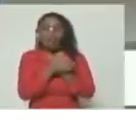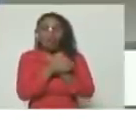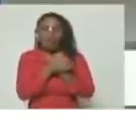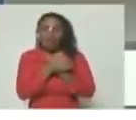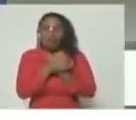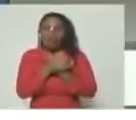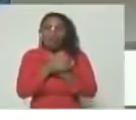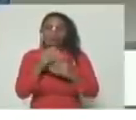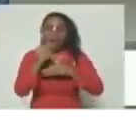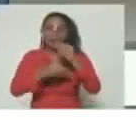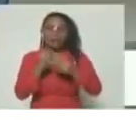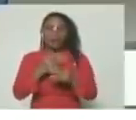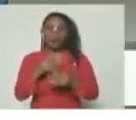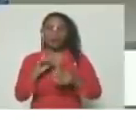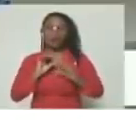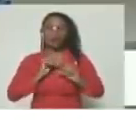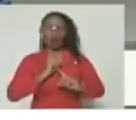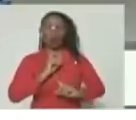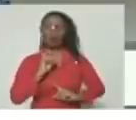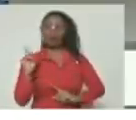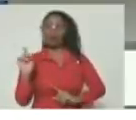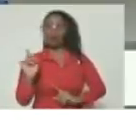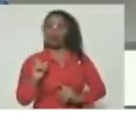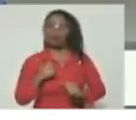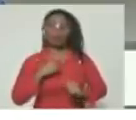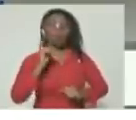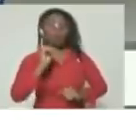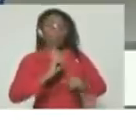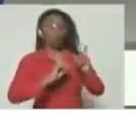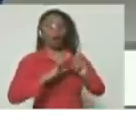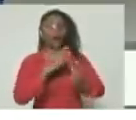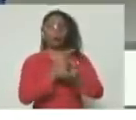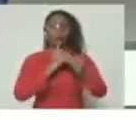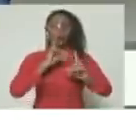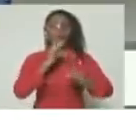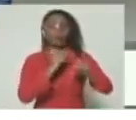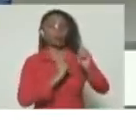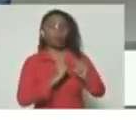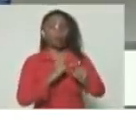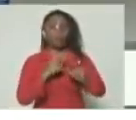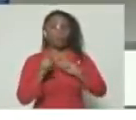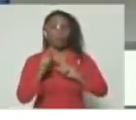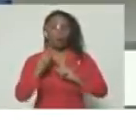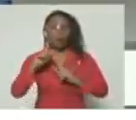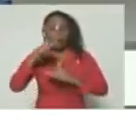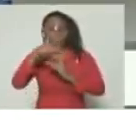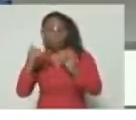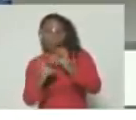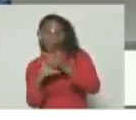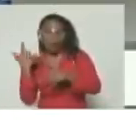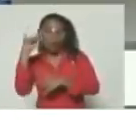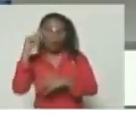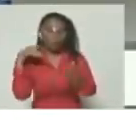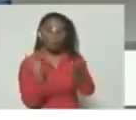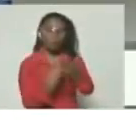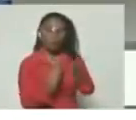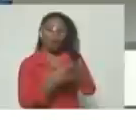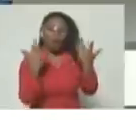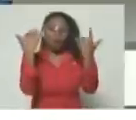disfrazarse de dialogantes y demócratas, cuando por debajo tenemos las pruebas en las manos, y mañana el